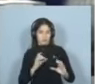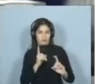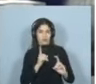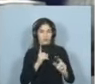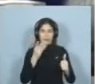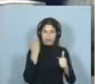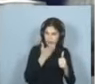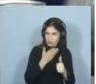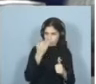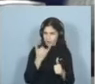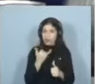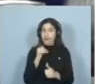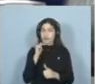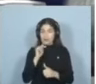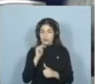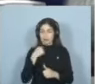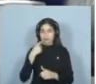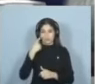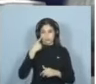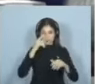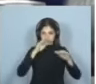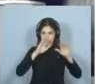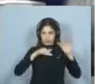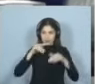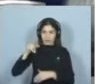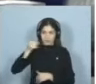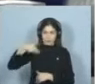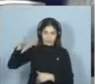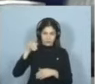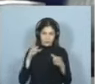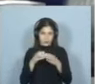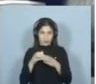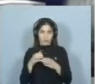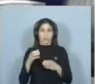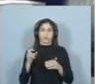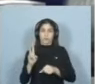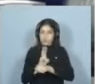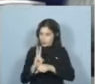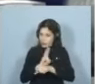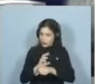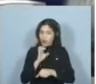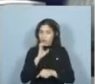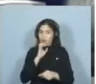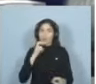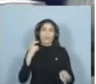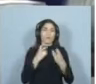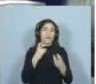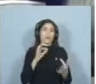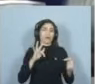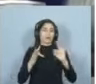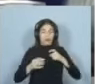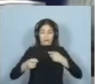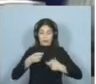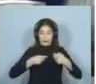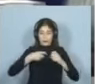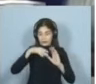la atención sobre las diversas acciones legislativas, administrativas y de otra índole para promover la impunidad